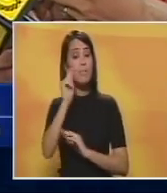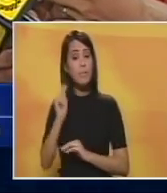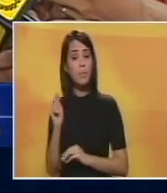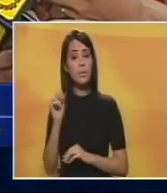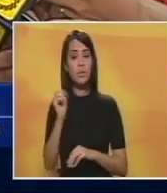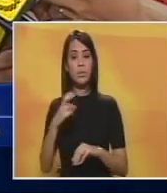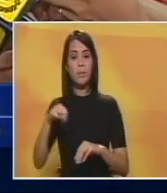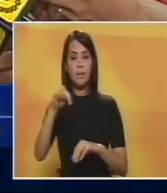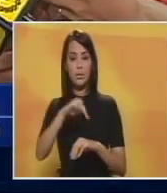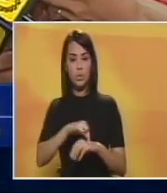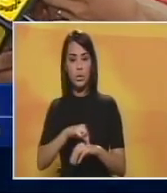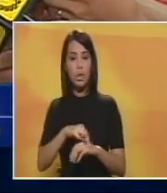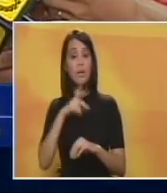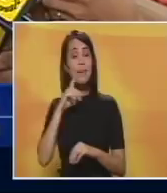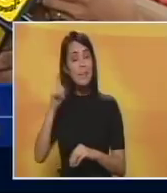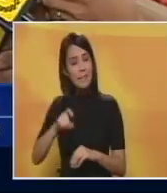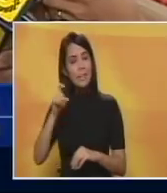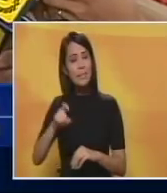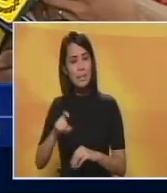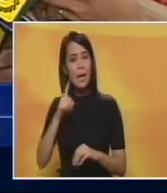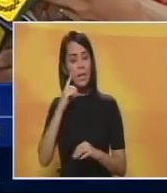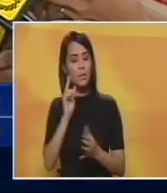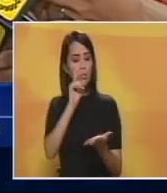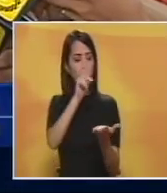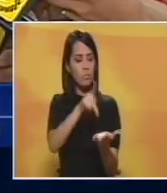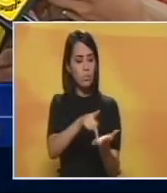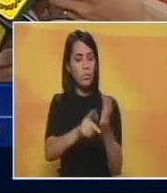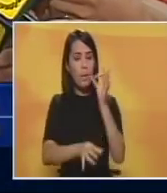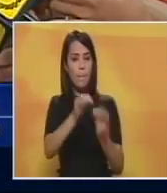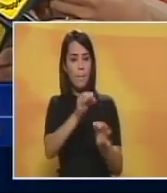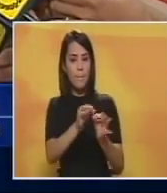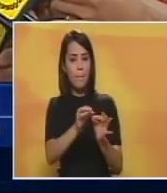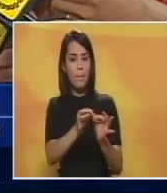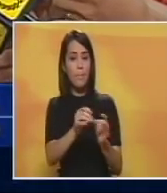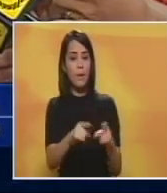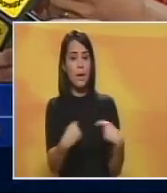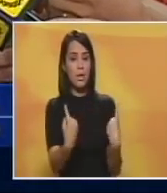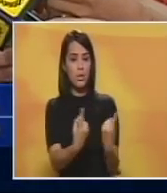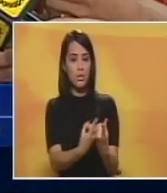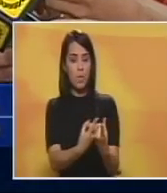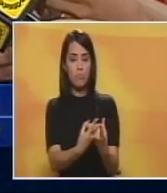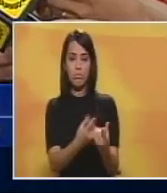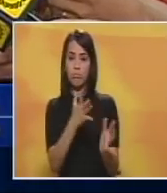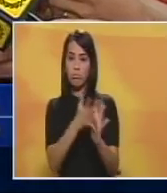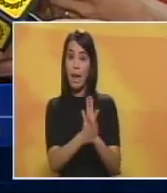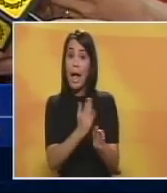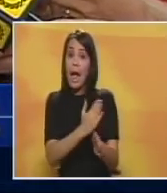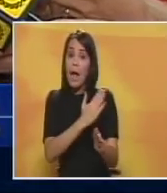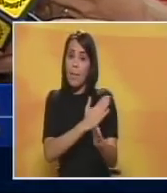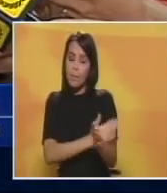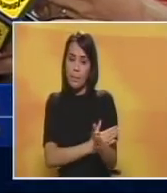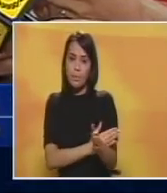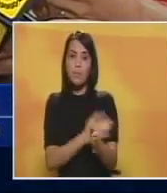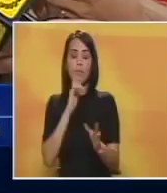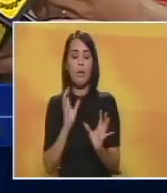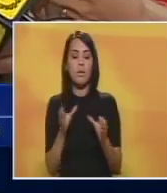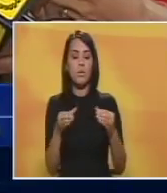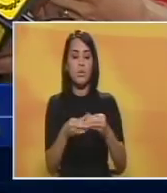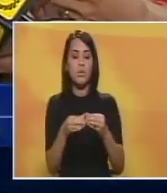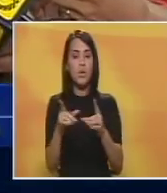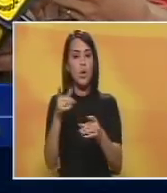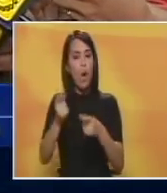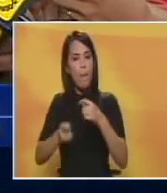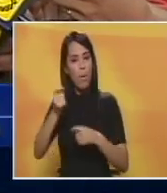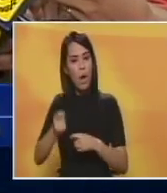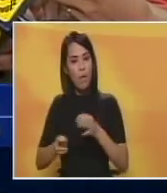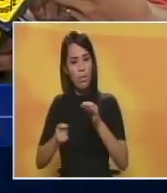de la Asamblea Nacional era necesario presentar a Requesens ante tribunales Supremo de Justicia, incluso antes de permitirle que se reuniera con sus